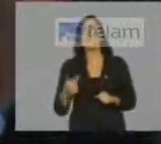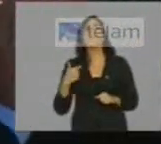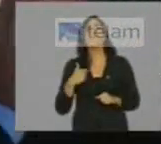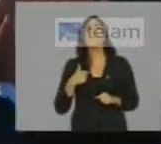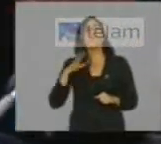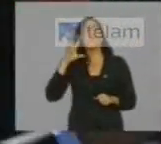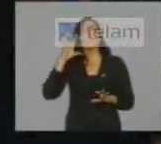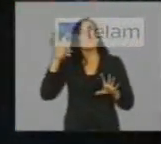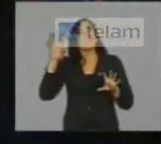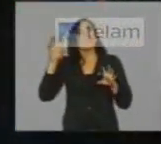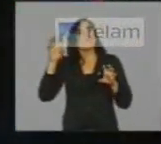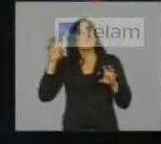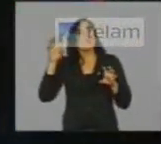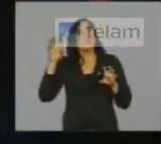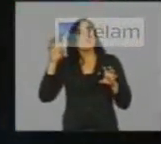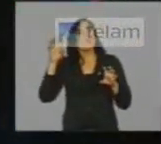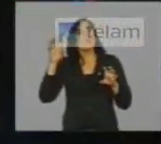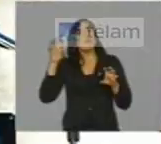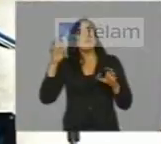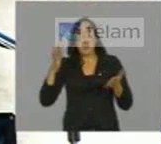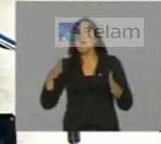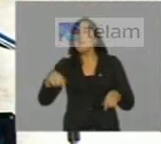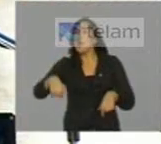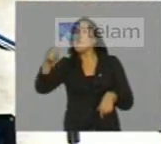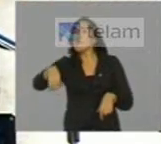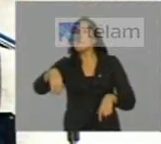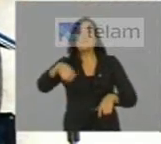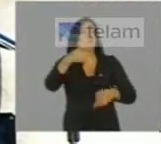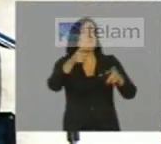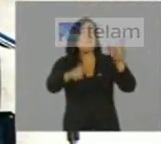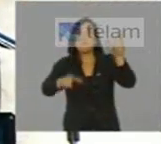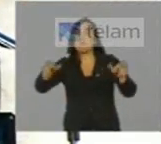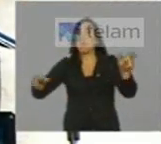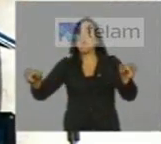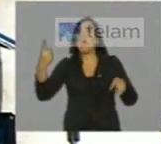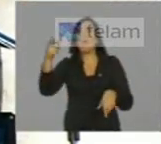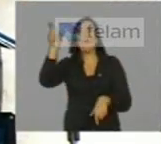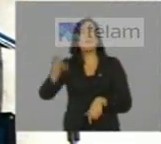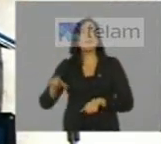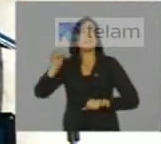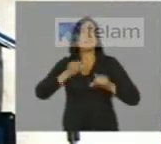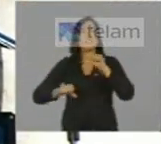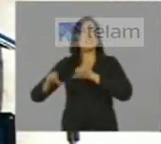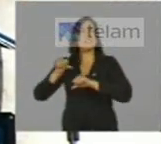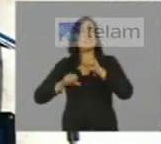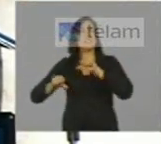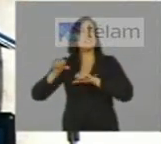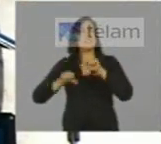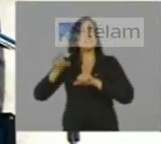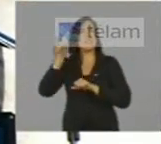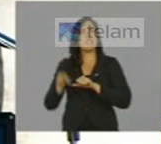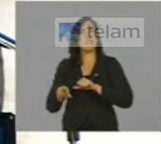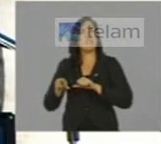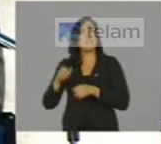Y me acuerdo, tal vez esté acá entre la gente, uno de los científicos